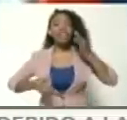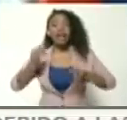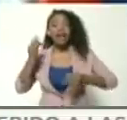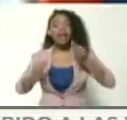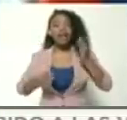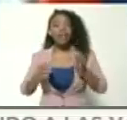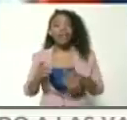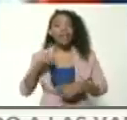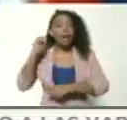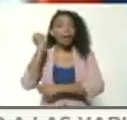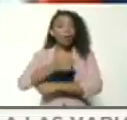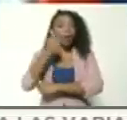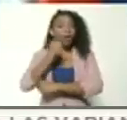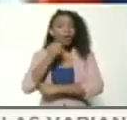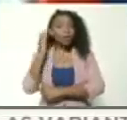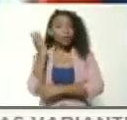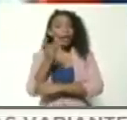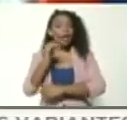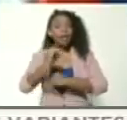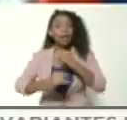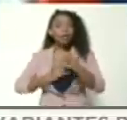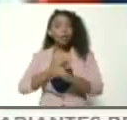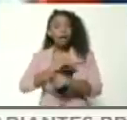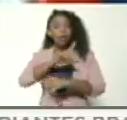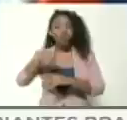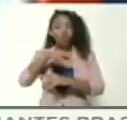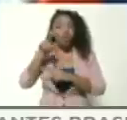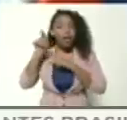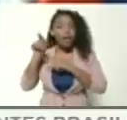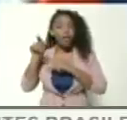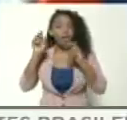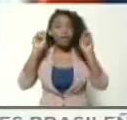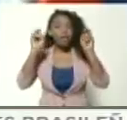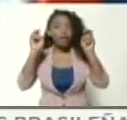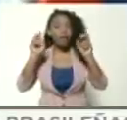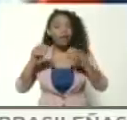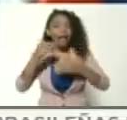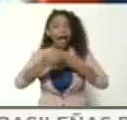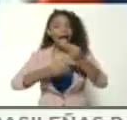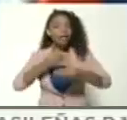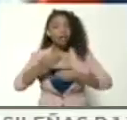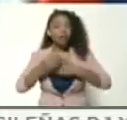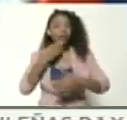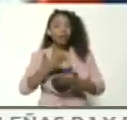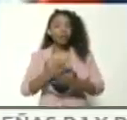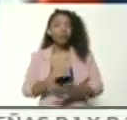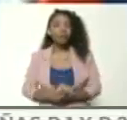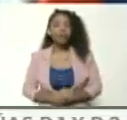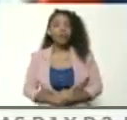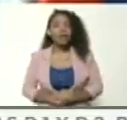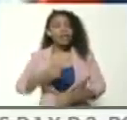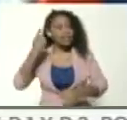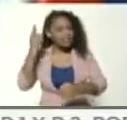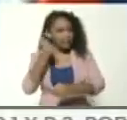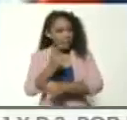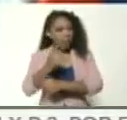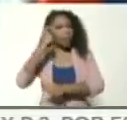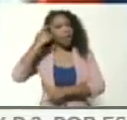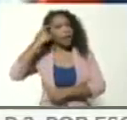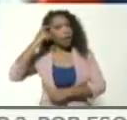Corte Penal Internacional en todos aquellos puntos sobre lo que ha sido requerida. Debemos